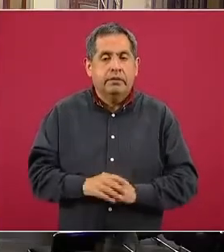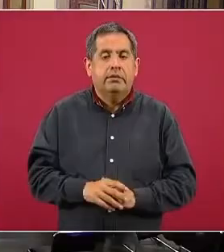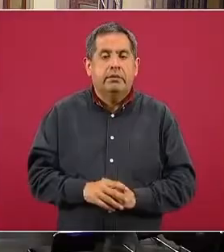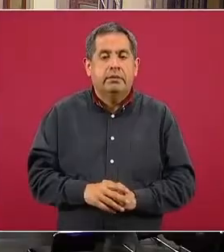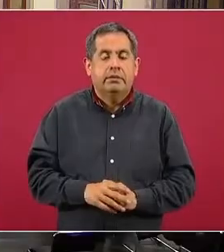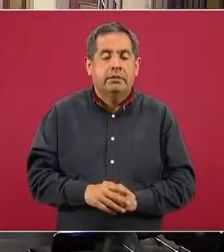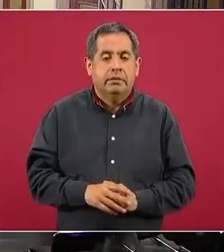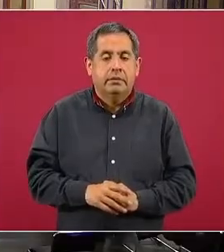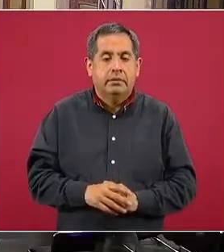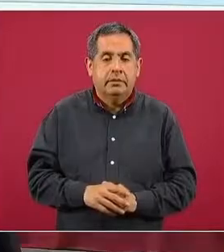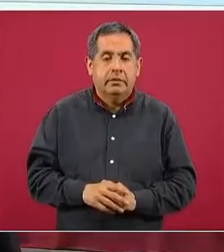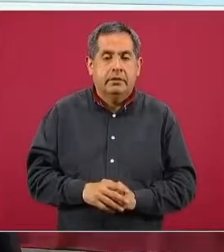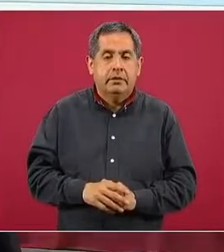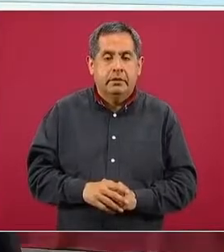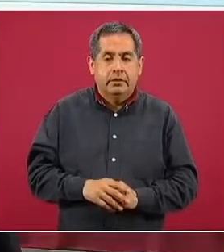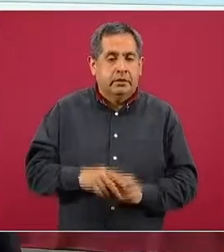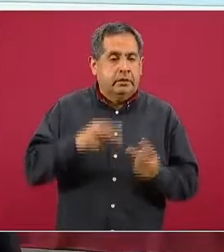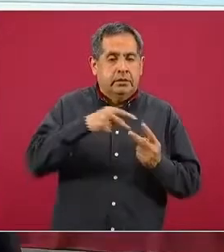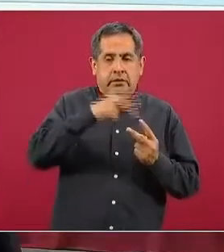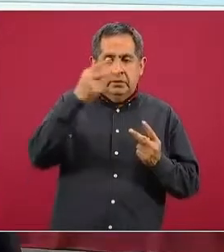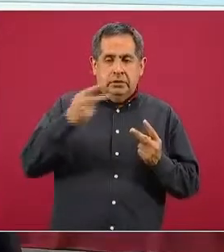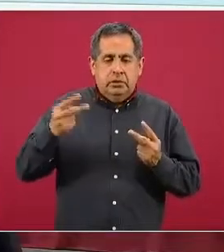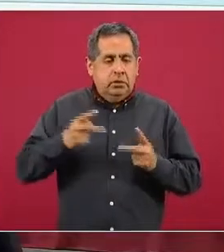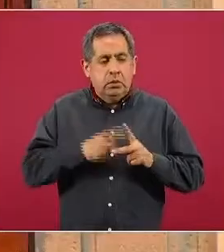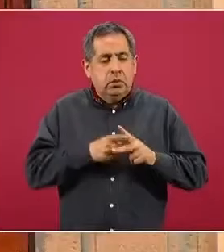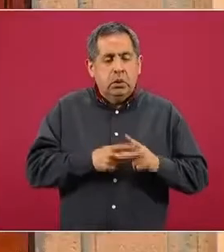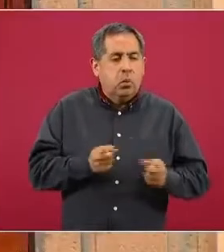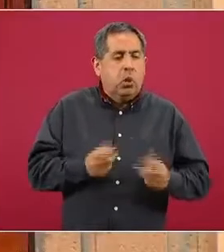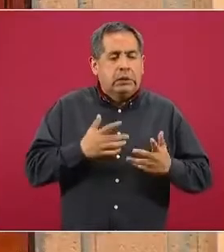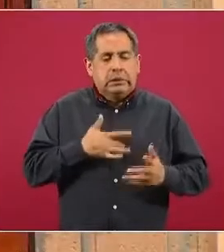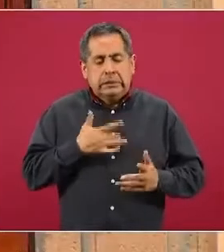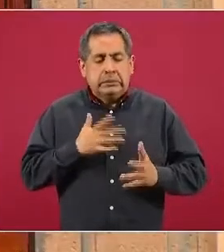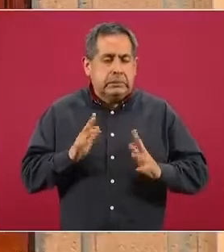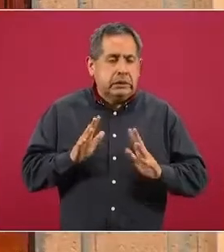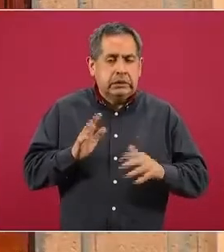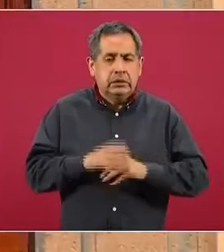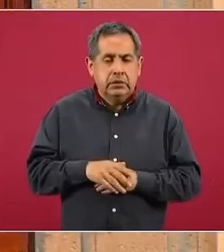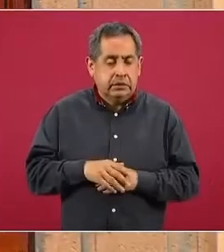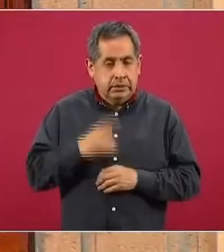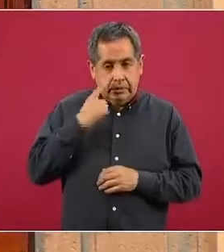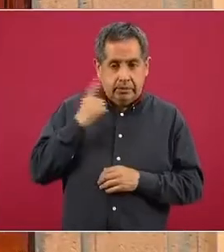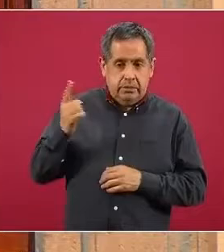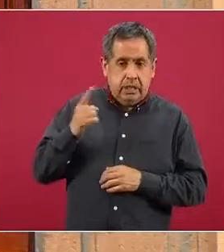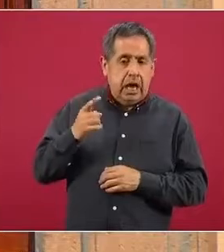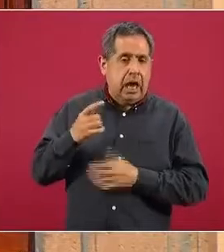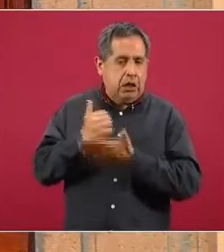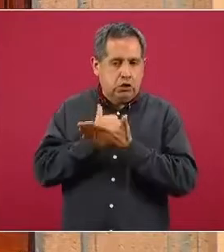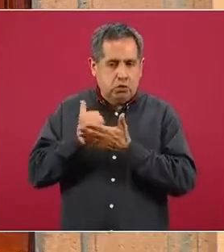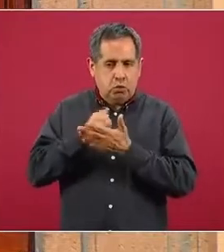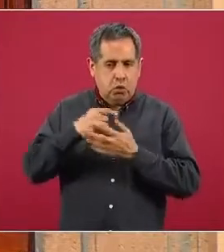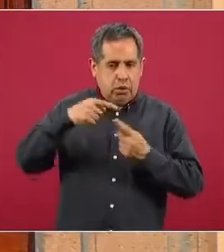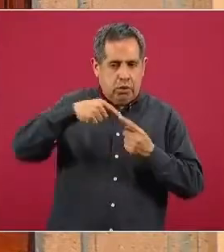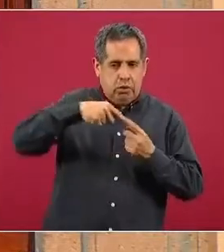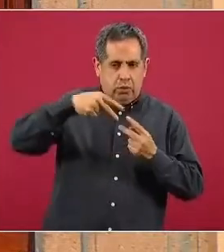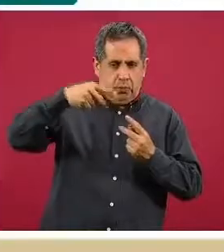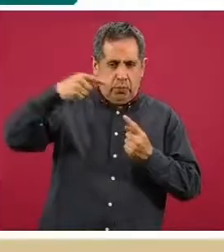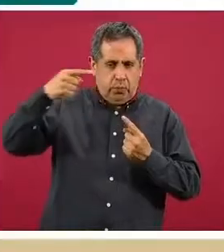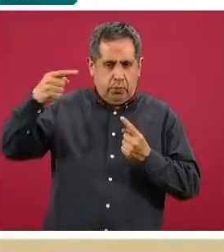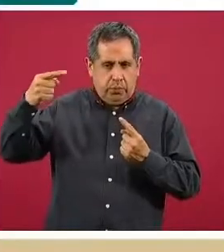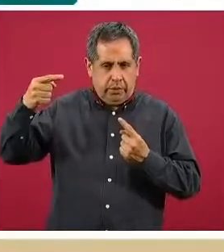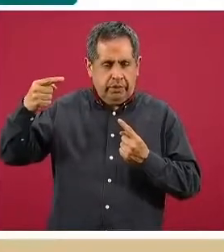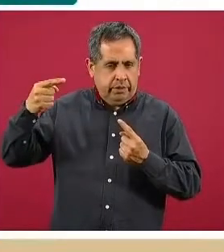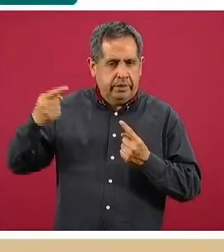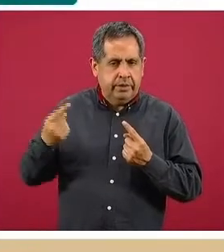diapositiva. Son precisamente los casos estimados. La principal de las curvas, que es la de color azul, es los